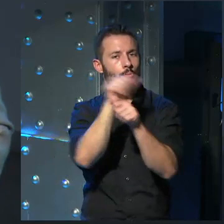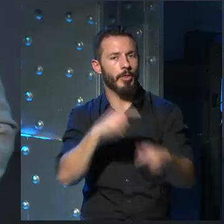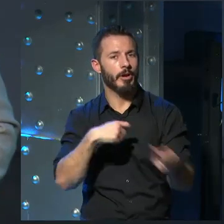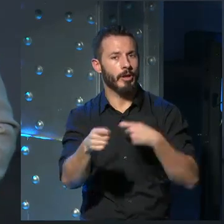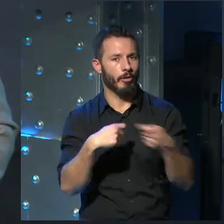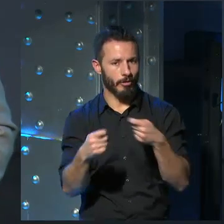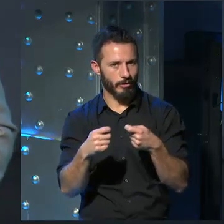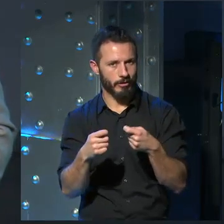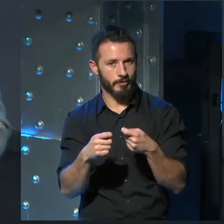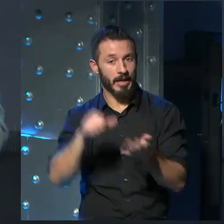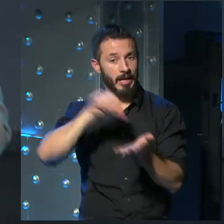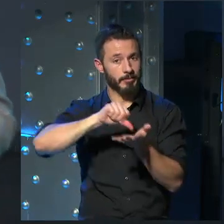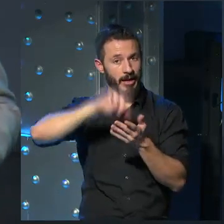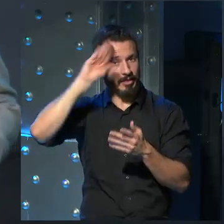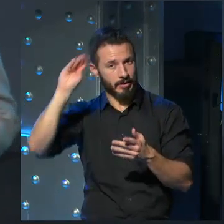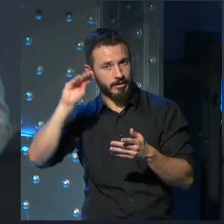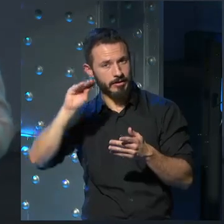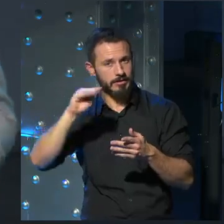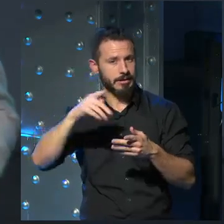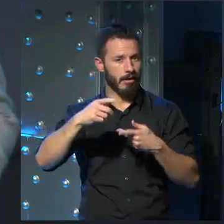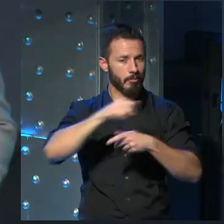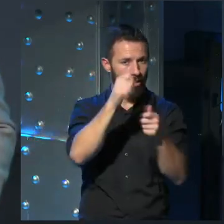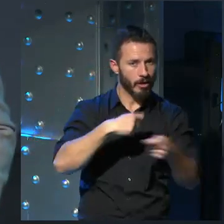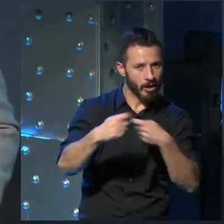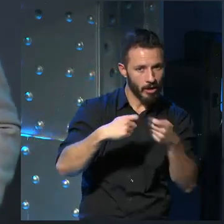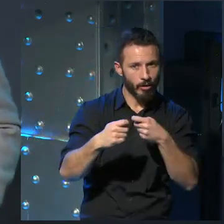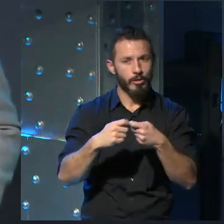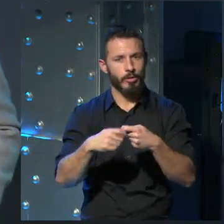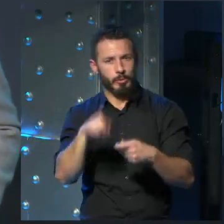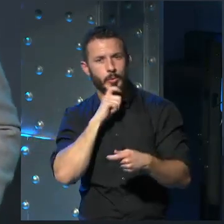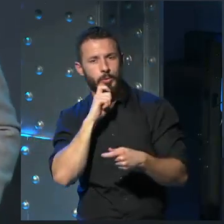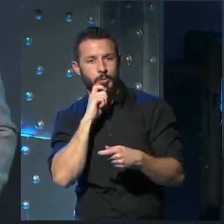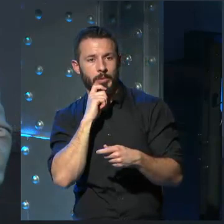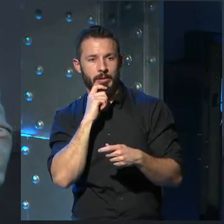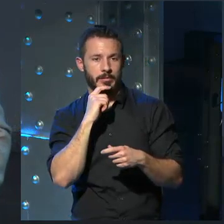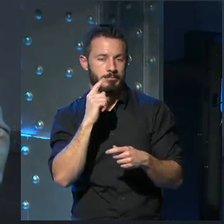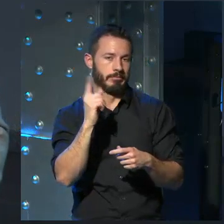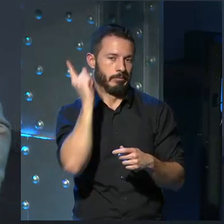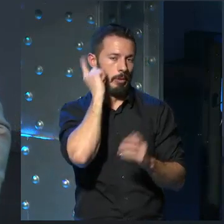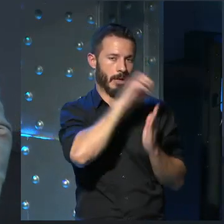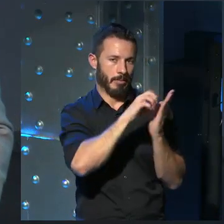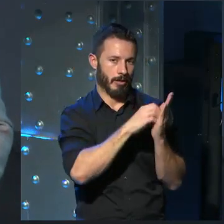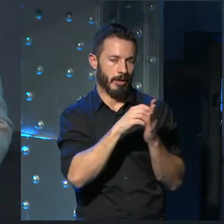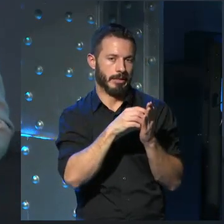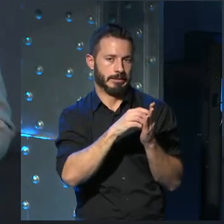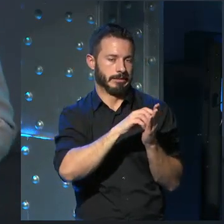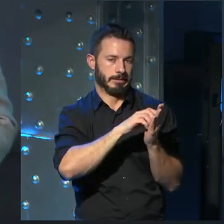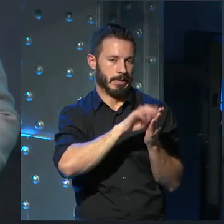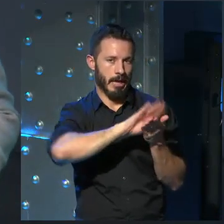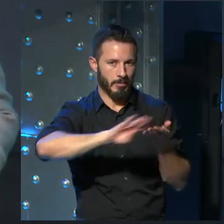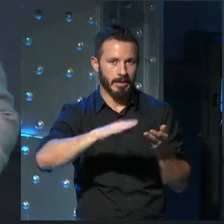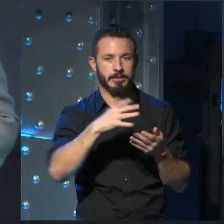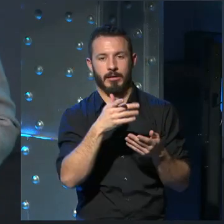negocio en el campo de las Smart Cities, más allá de las aplicaciones móviles que todos conocemos, algunas de ellas muy exitosas y que